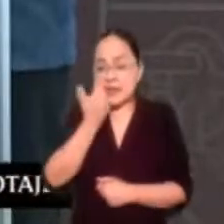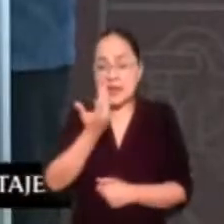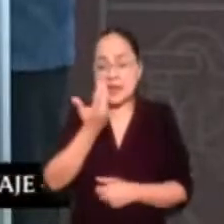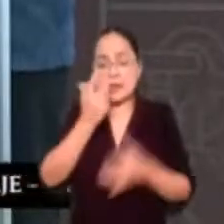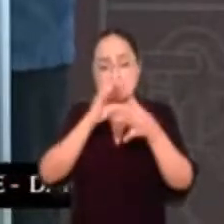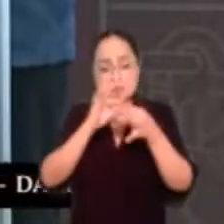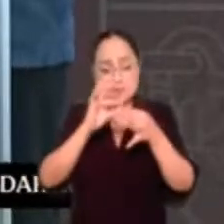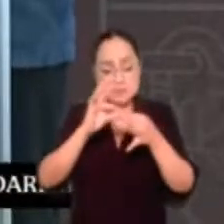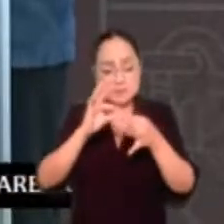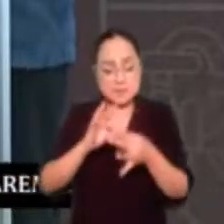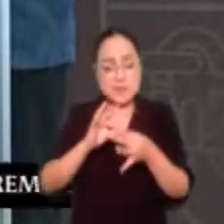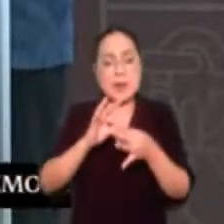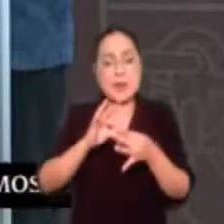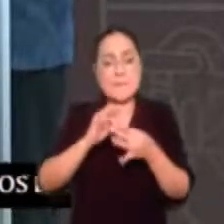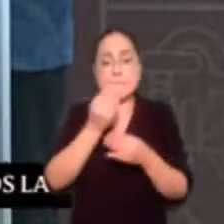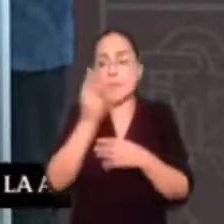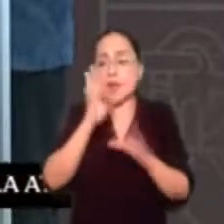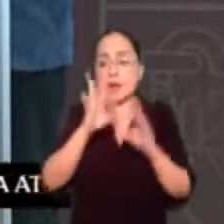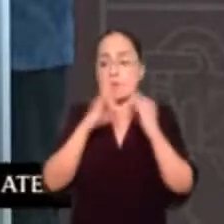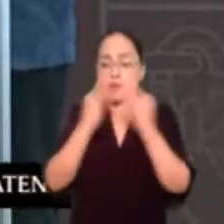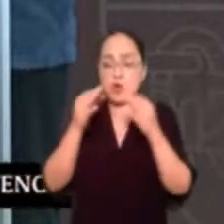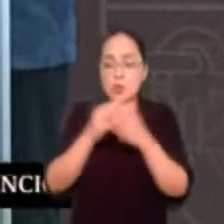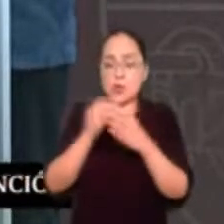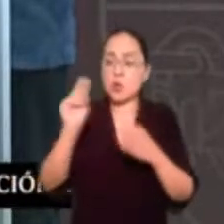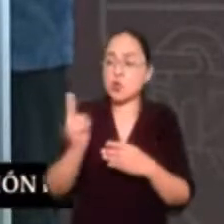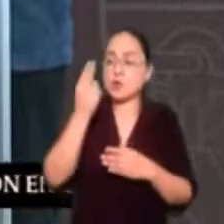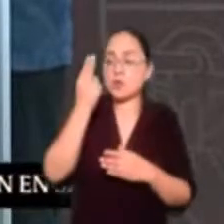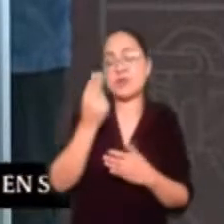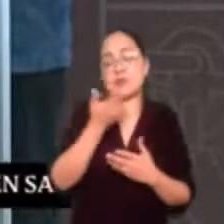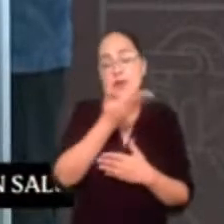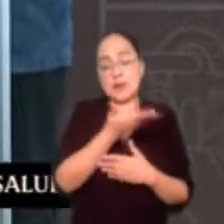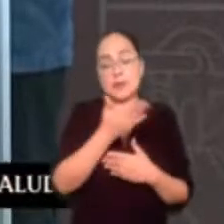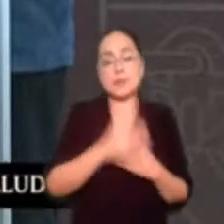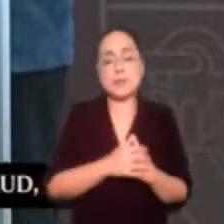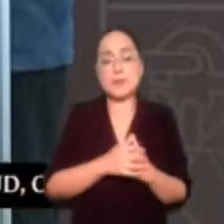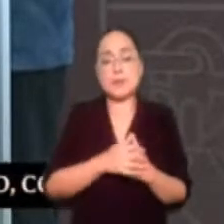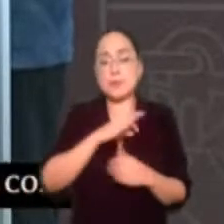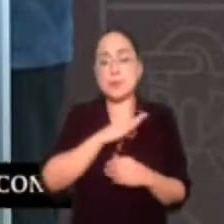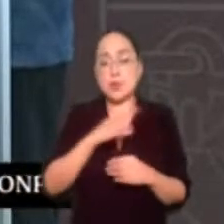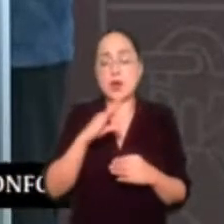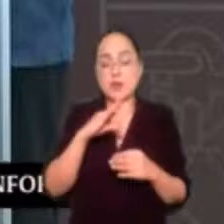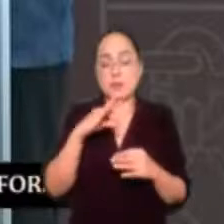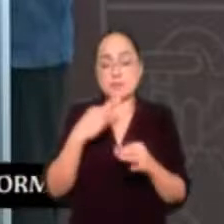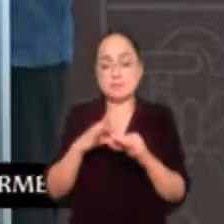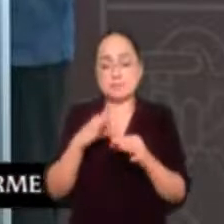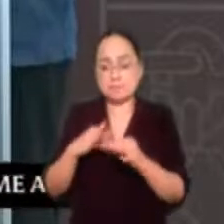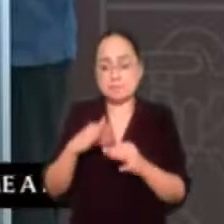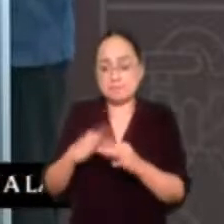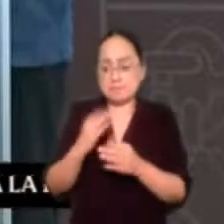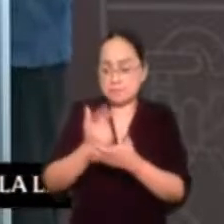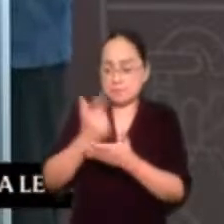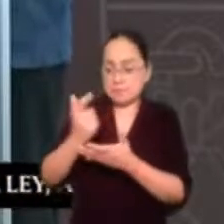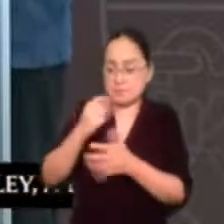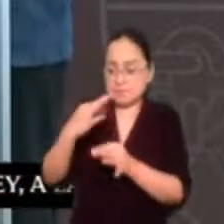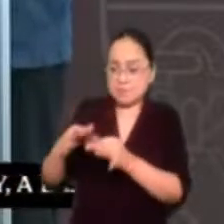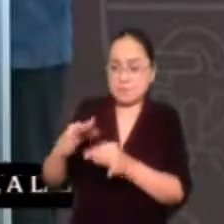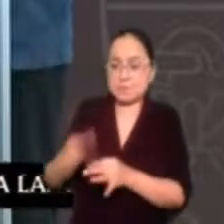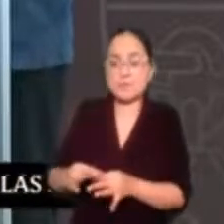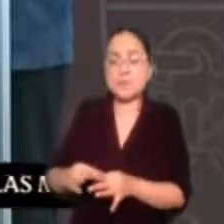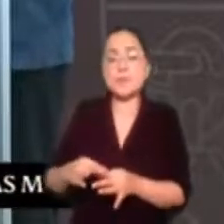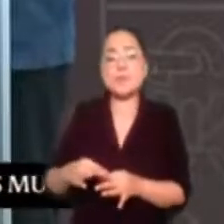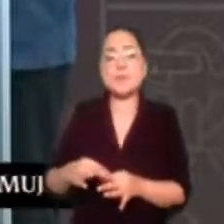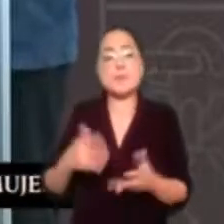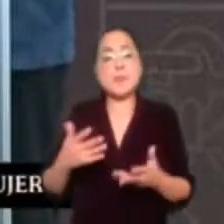entes públicos, y la universidad es un ente público, cumplan con sus obligaciones. Ha habido, yo creo que más que